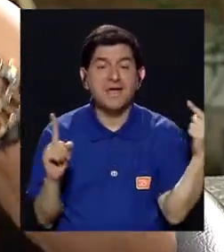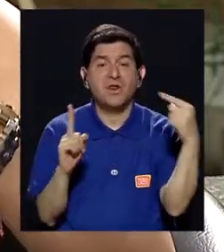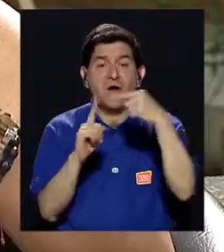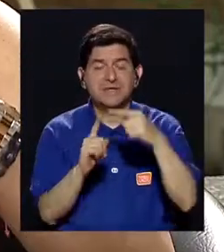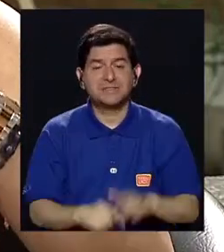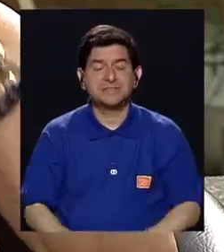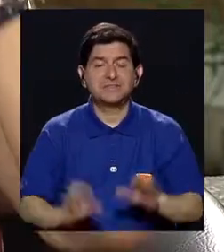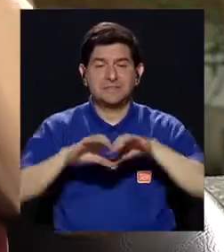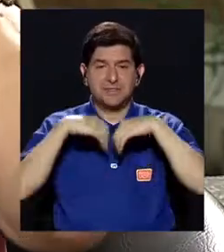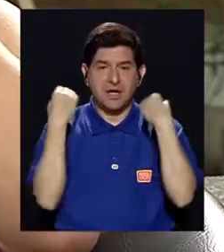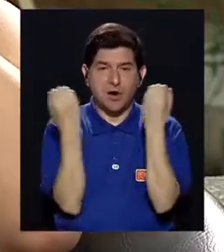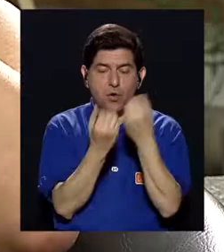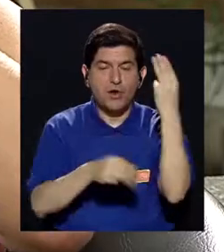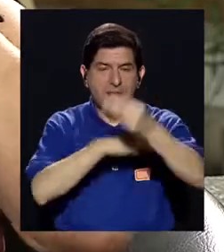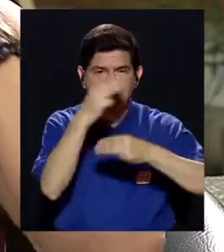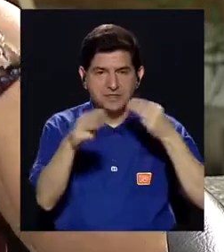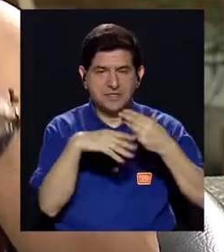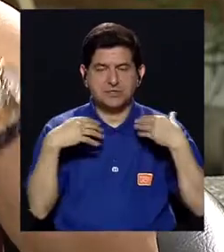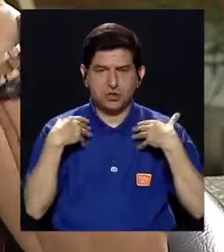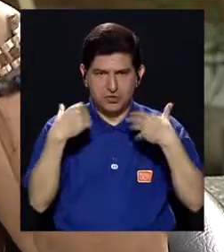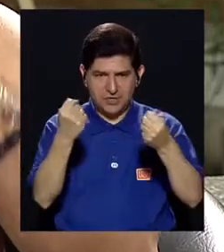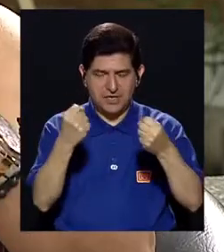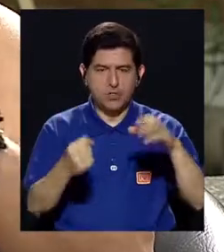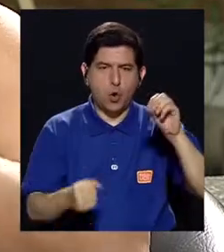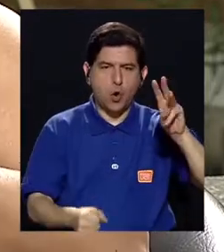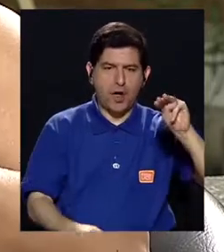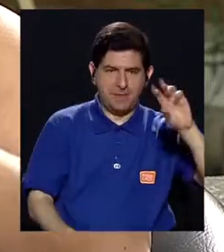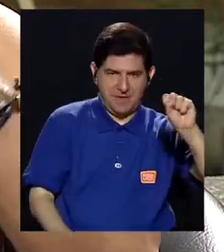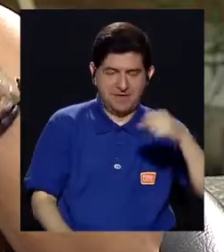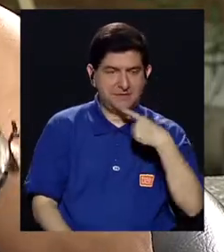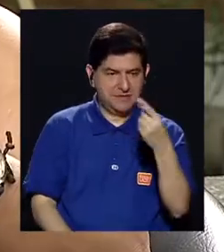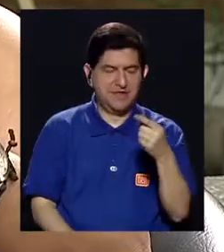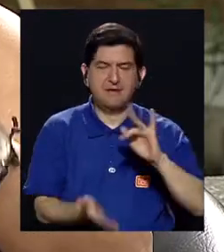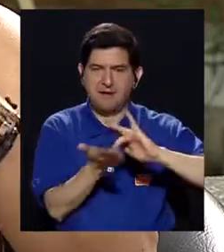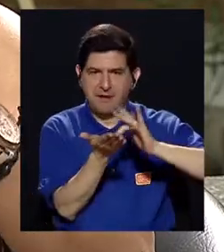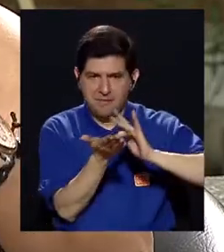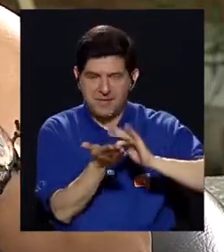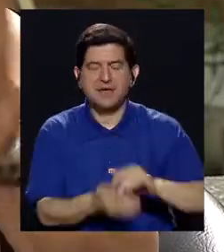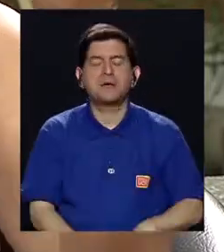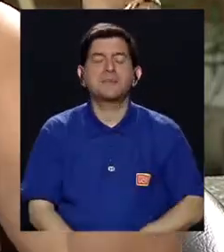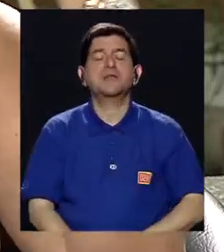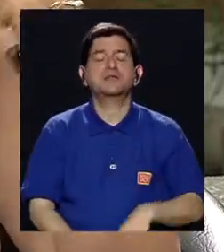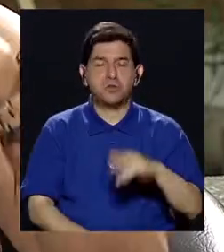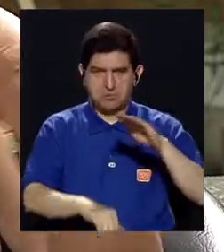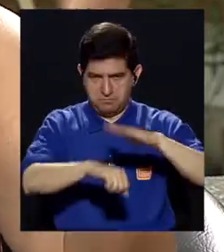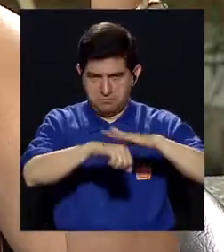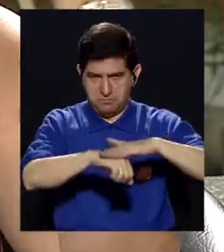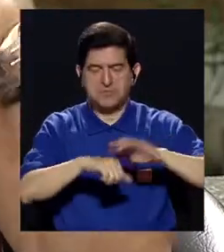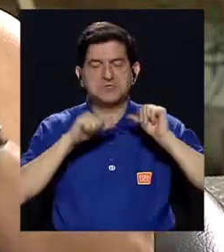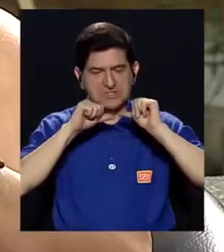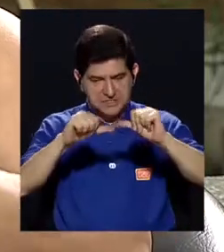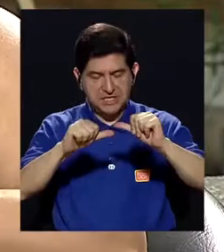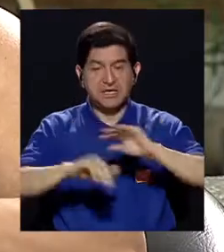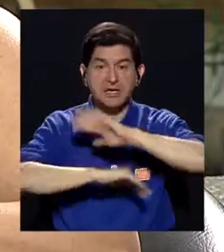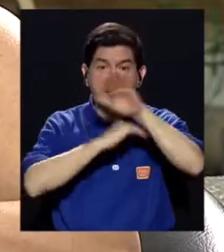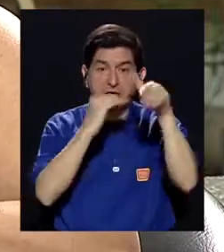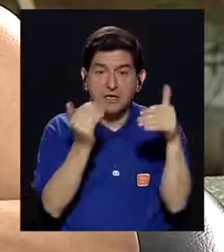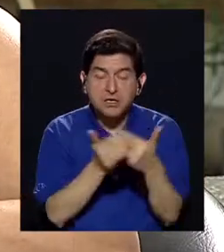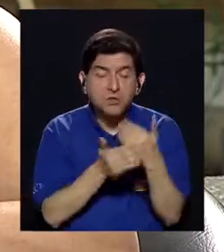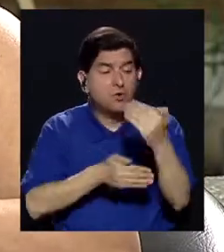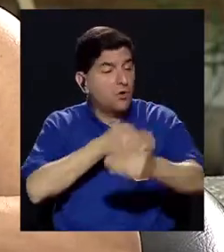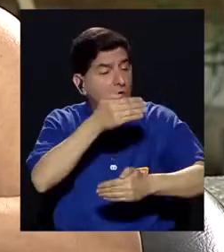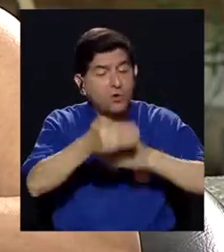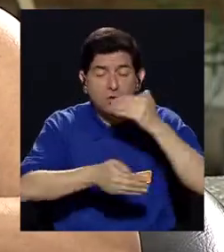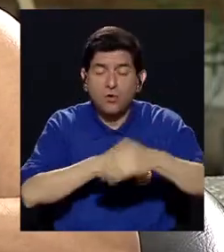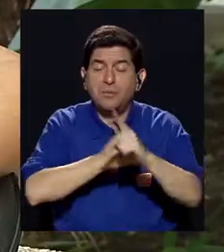la Organización Mundial de la Salud diga, este medicamento va. Uh-huh. Y después eso significa todo un trámite para